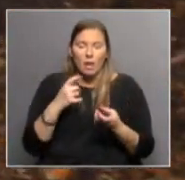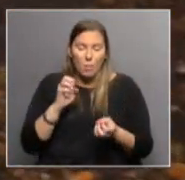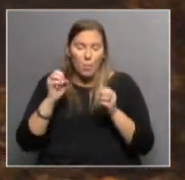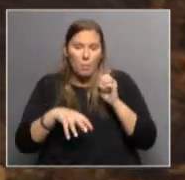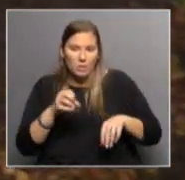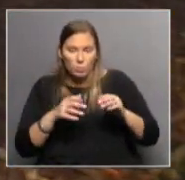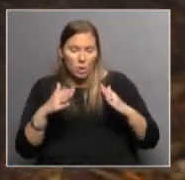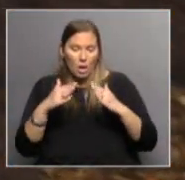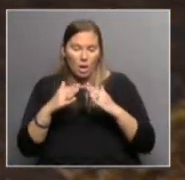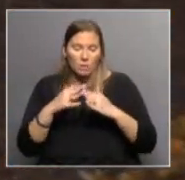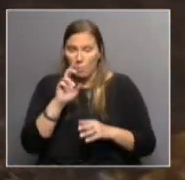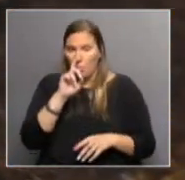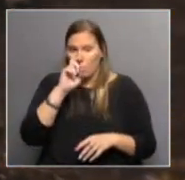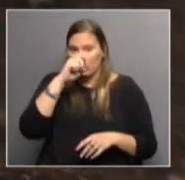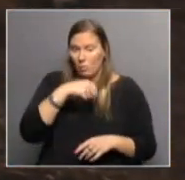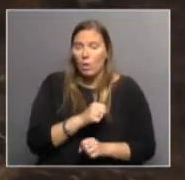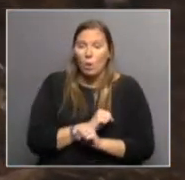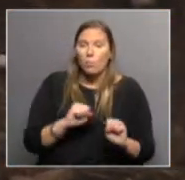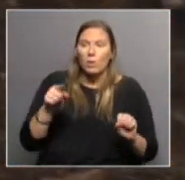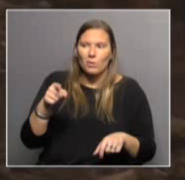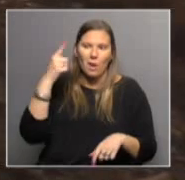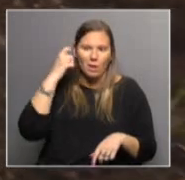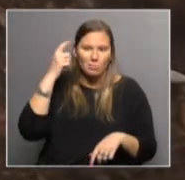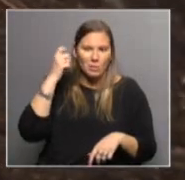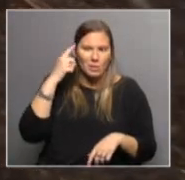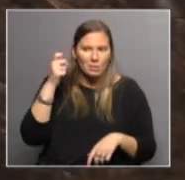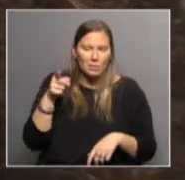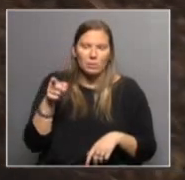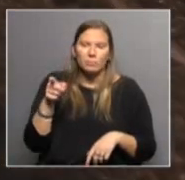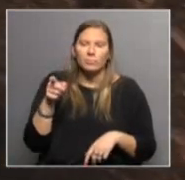los hogares de Montevideo. Entonces ellos tienen mucha experiencia y